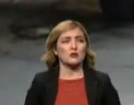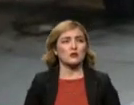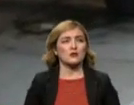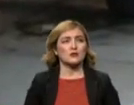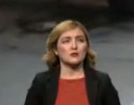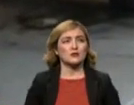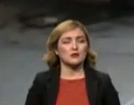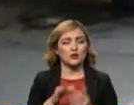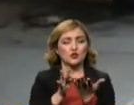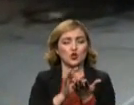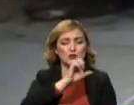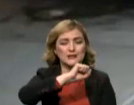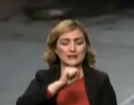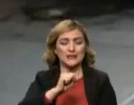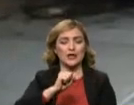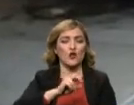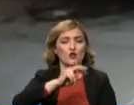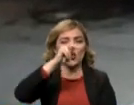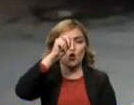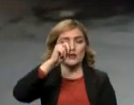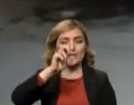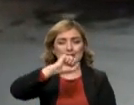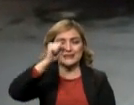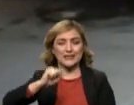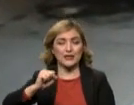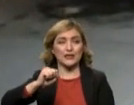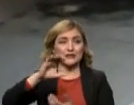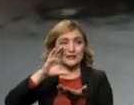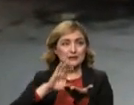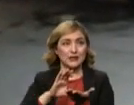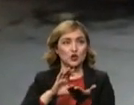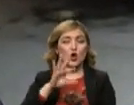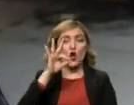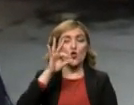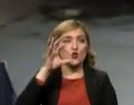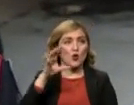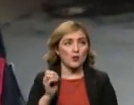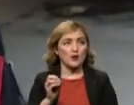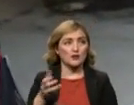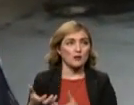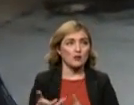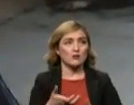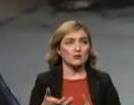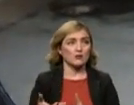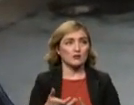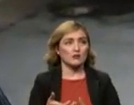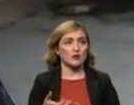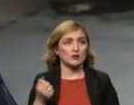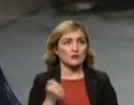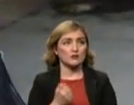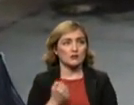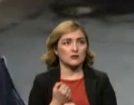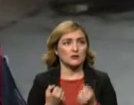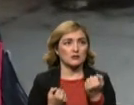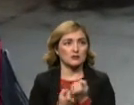De los cantones de la Sierra Norte, Sierra Centro, estamos con 90 bomberos aproximadamente, que han venido a hacer labores de apoyo dentro de los